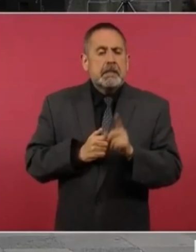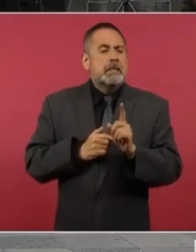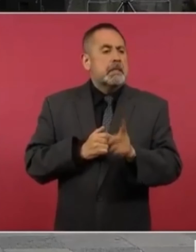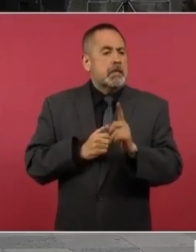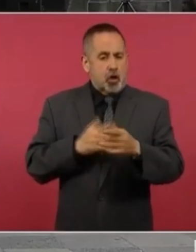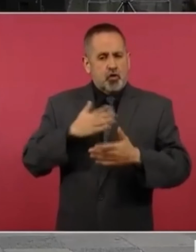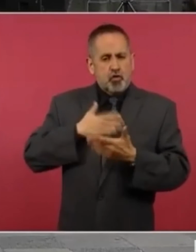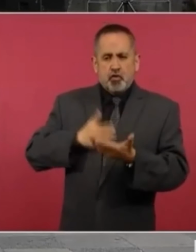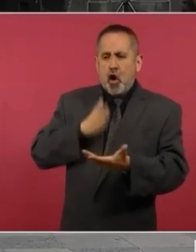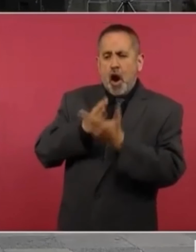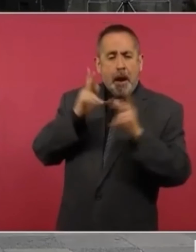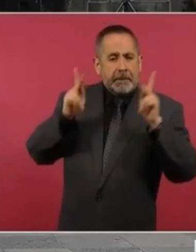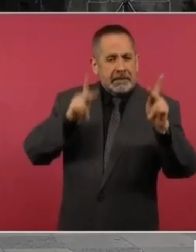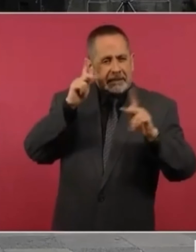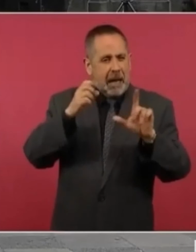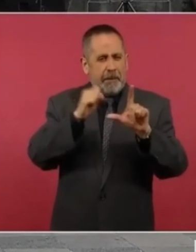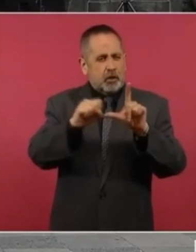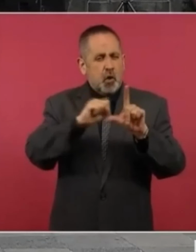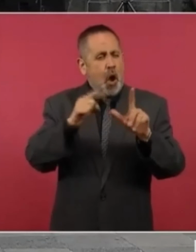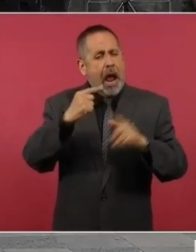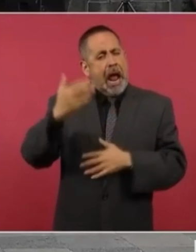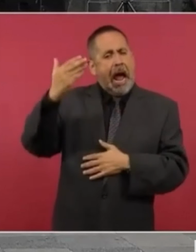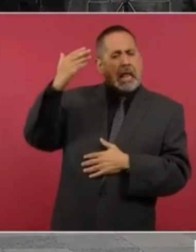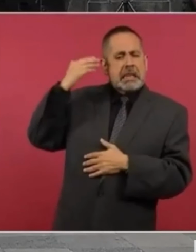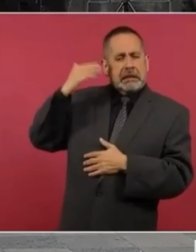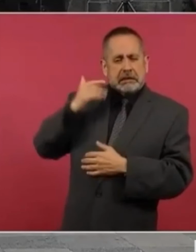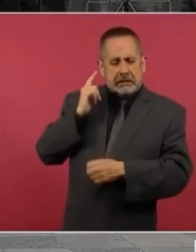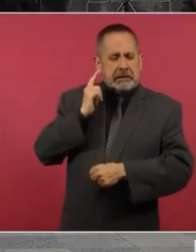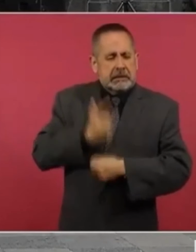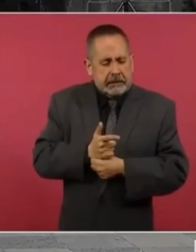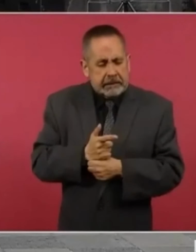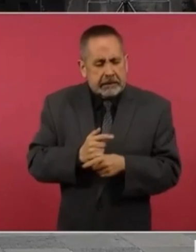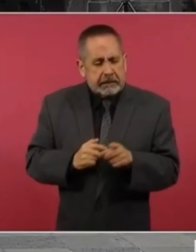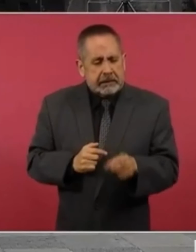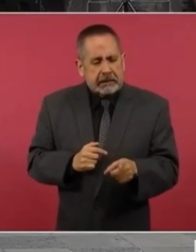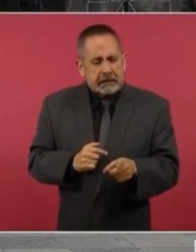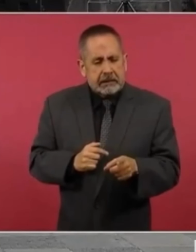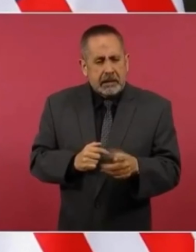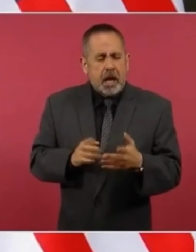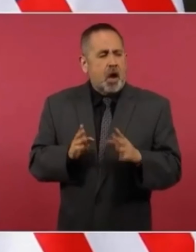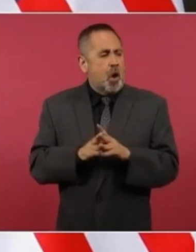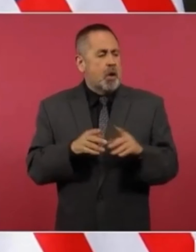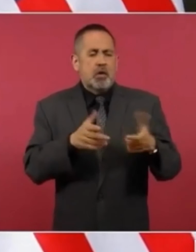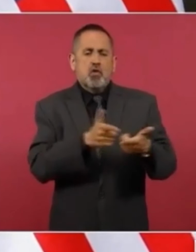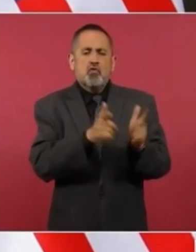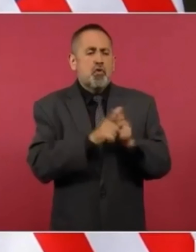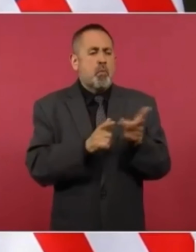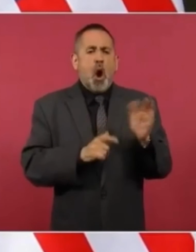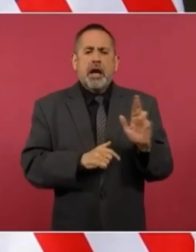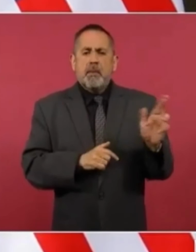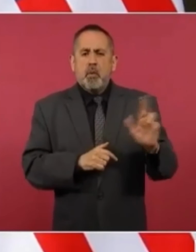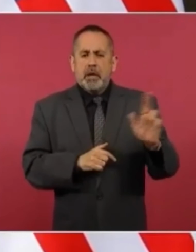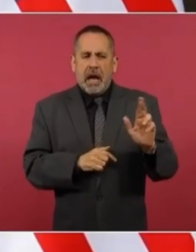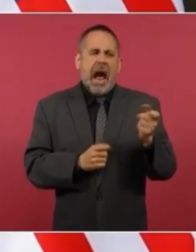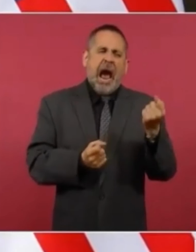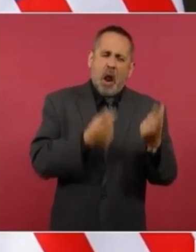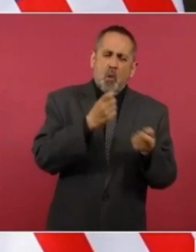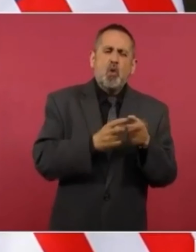mi visita a El Paso, sino antes, descubrimos que nuestros amigos republicanos y algunos